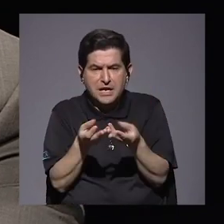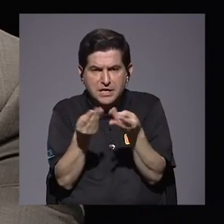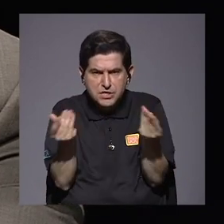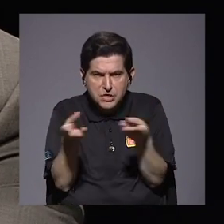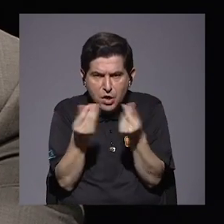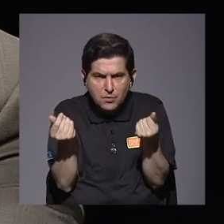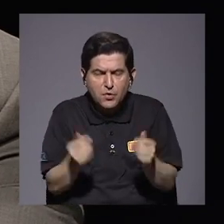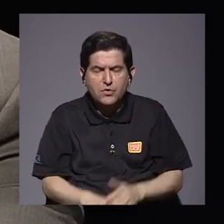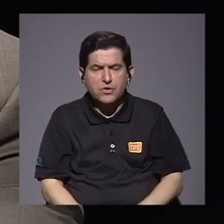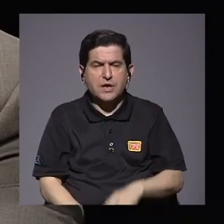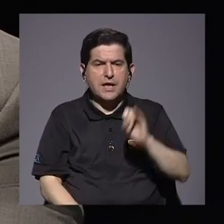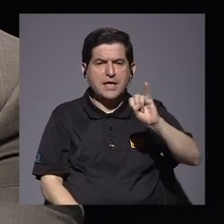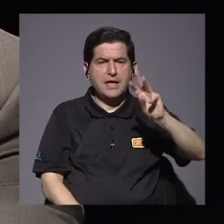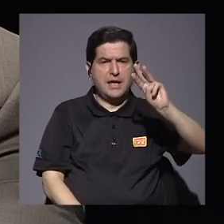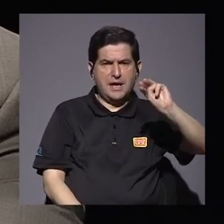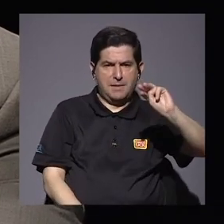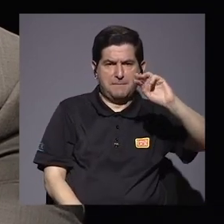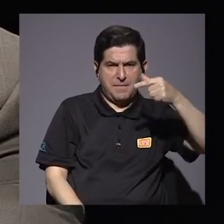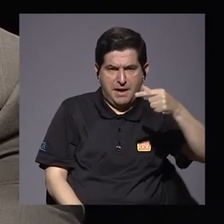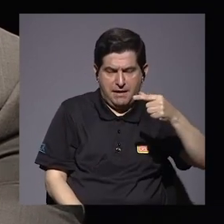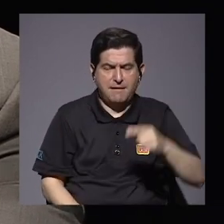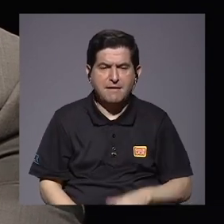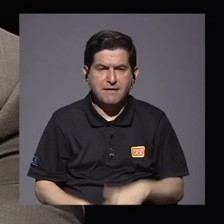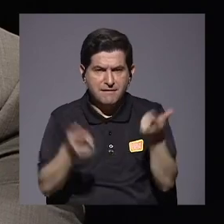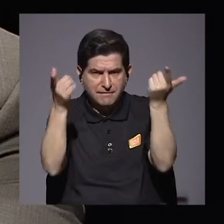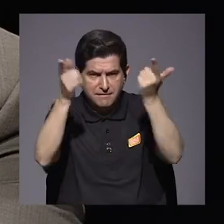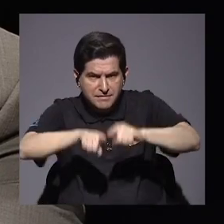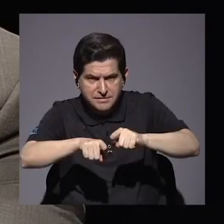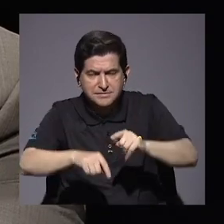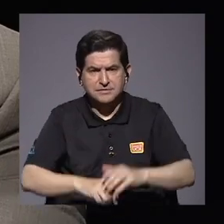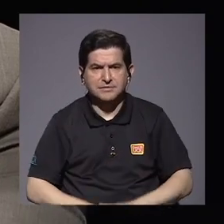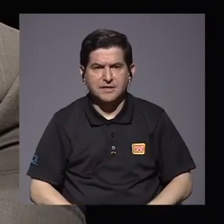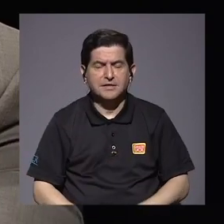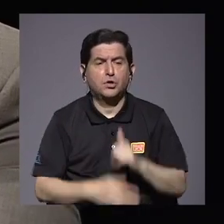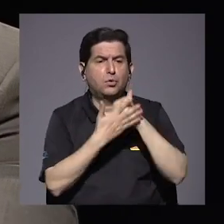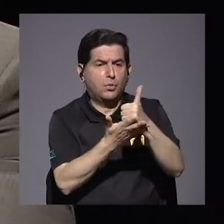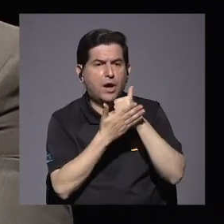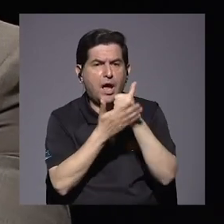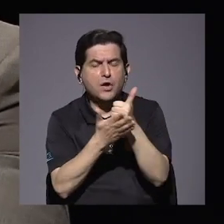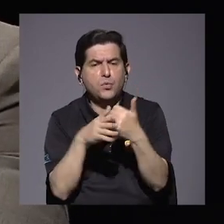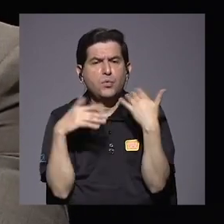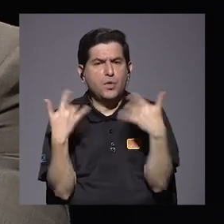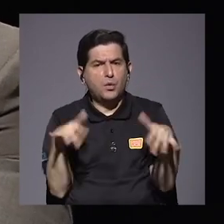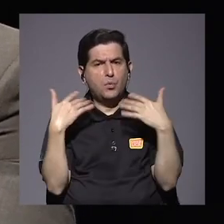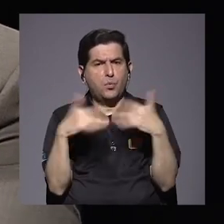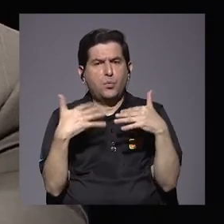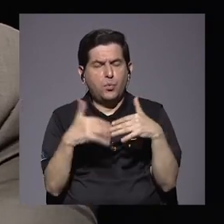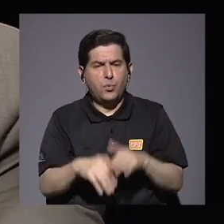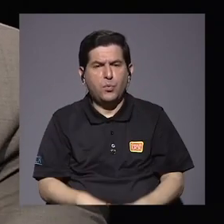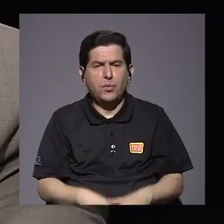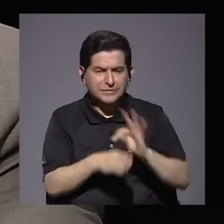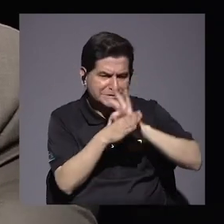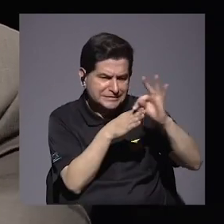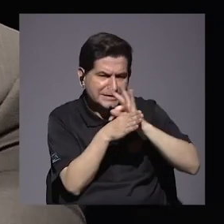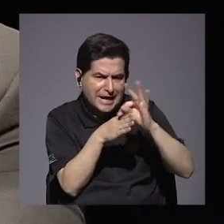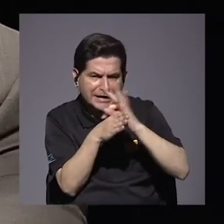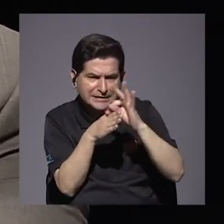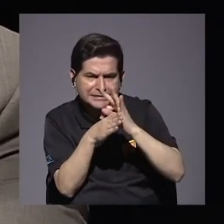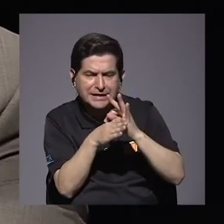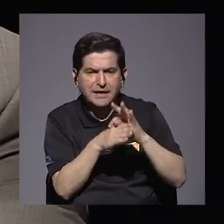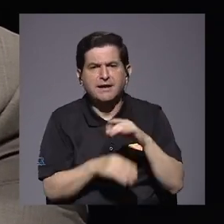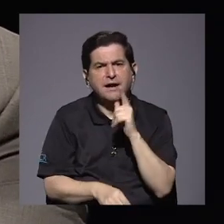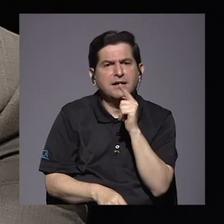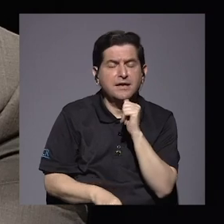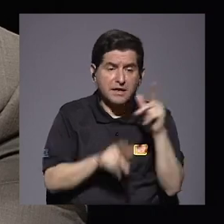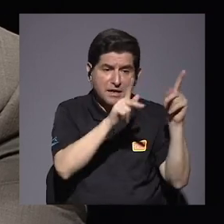un producto, una inmunoglobulina, que va a ser una ayuda invaluable para el tratamiento de